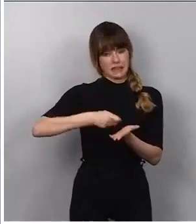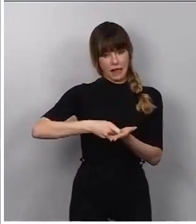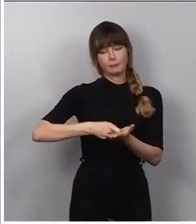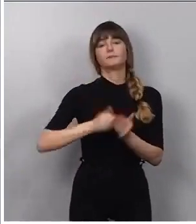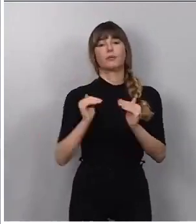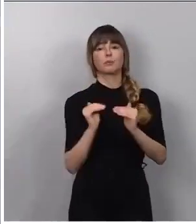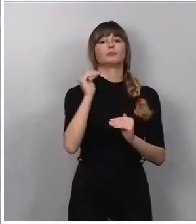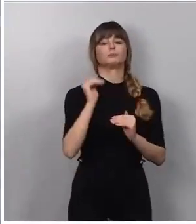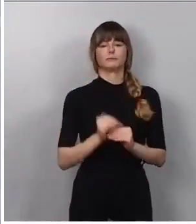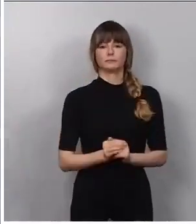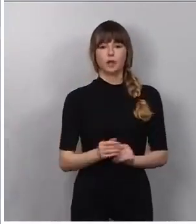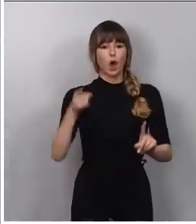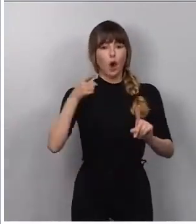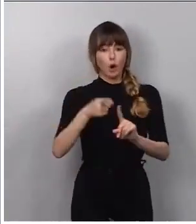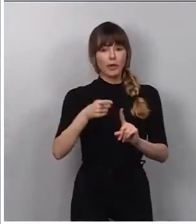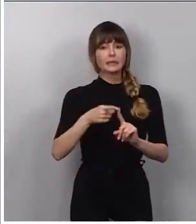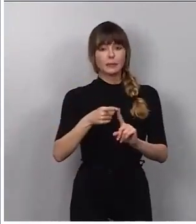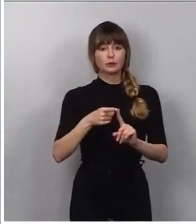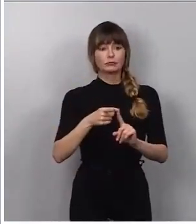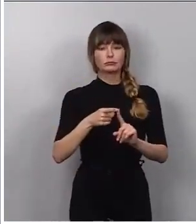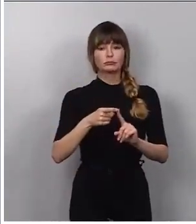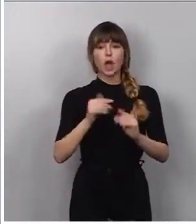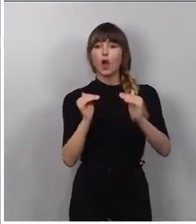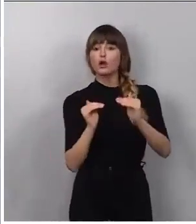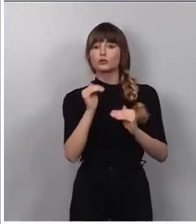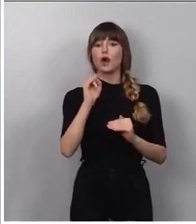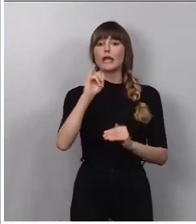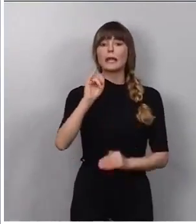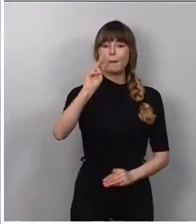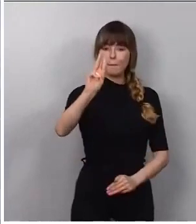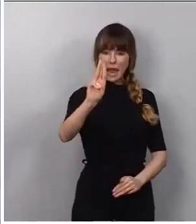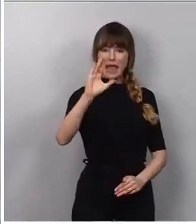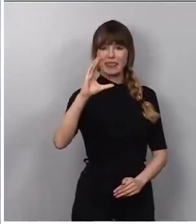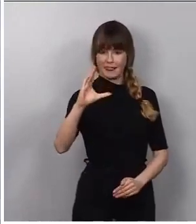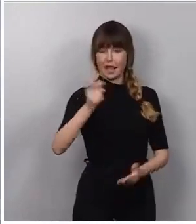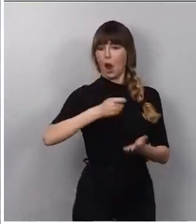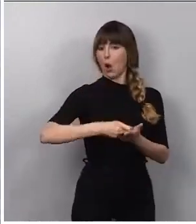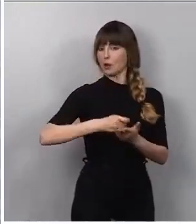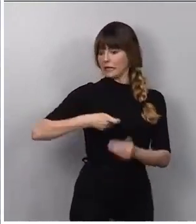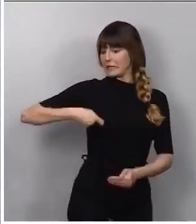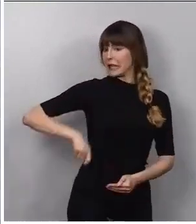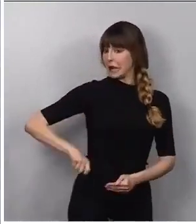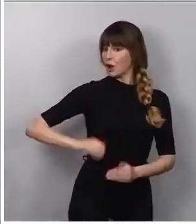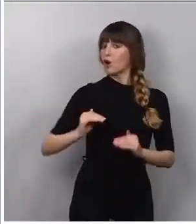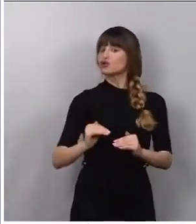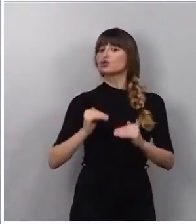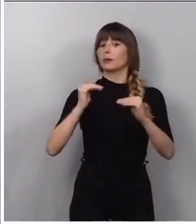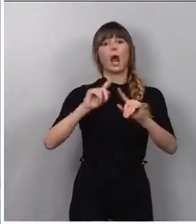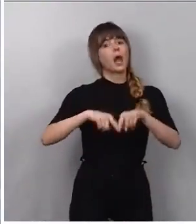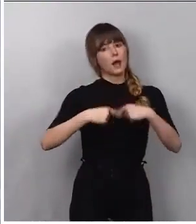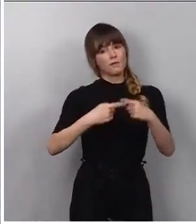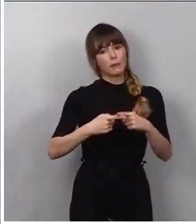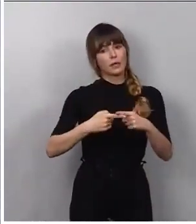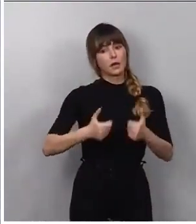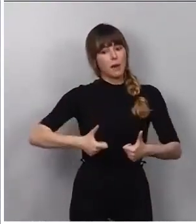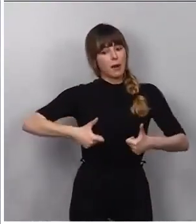se hace sobre todo para acompasar esa subida del del ipc o de las rentas salariales y que por tanto más familias